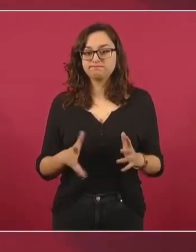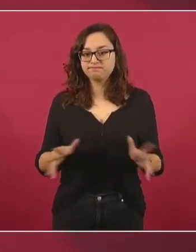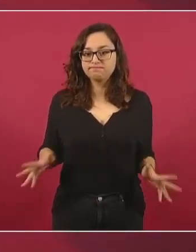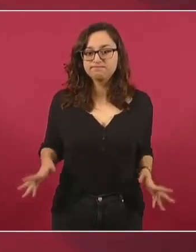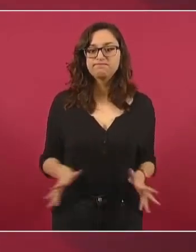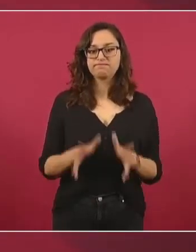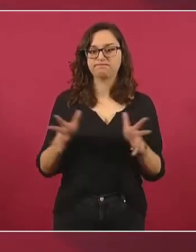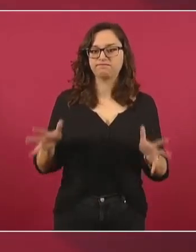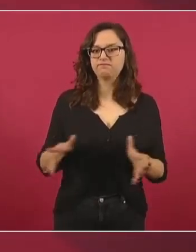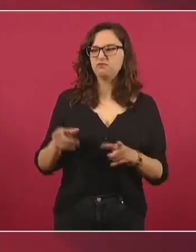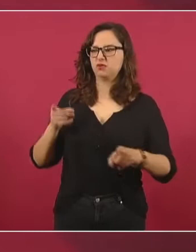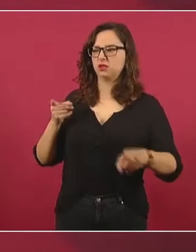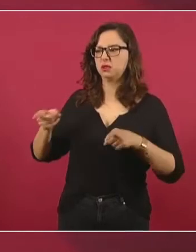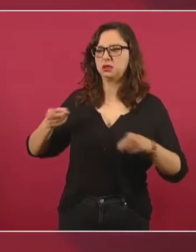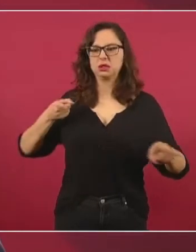promoviendo, provocando